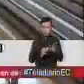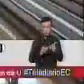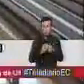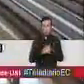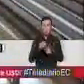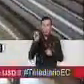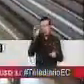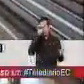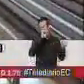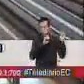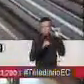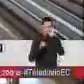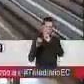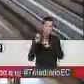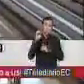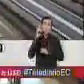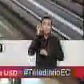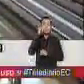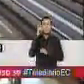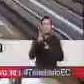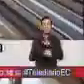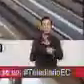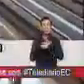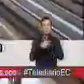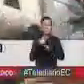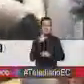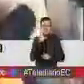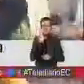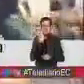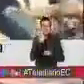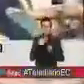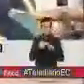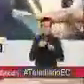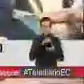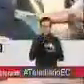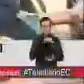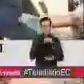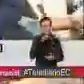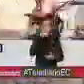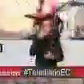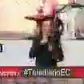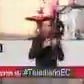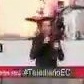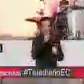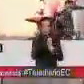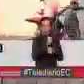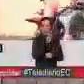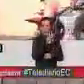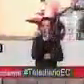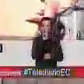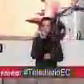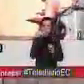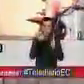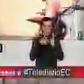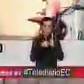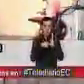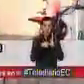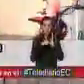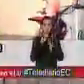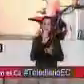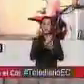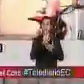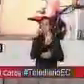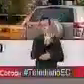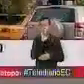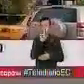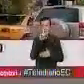de las observaciones en torno a la proforma son el precio del barril del petróleo, contemplado para el próximo año en 51 dólares, además de los ajustes a los fondos para las